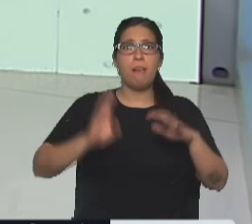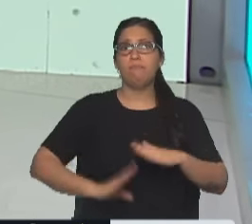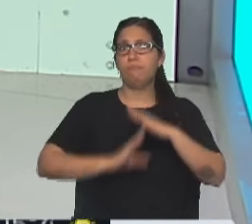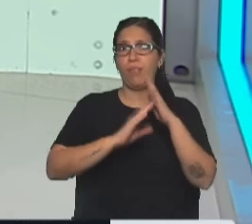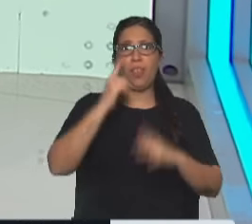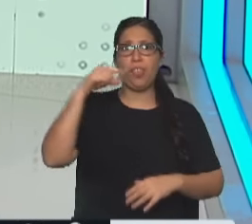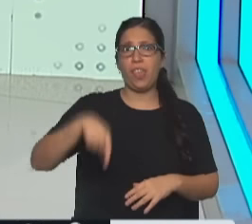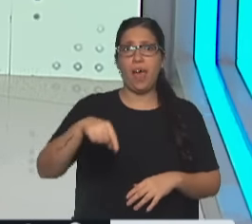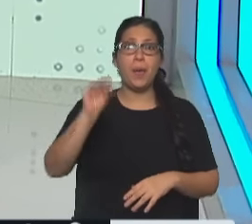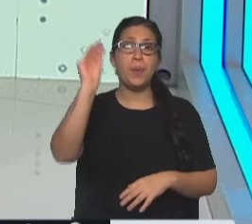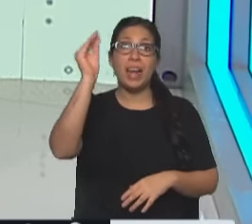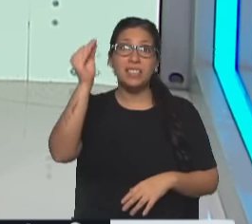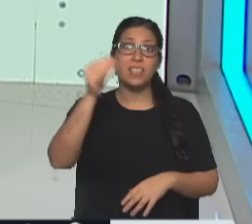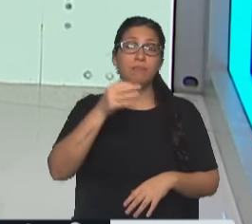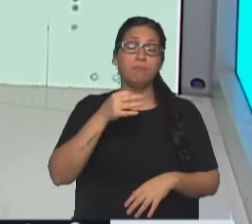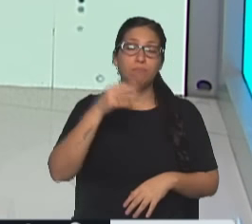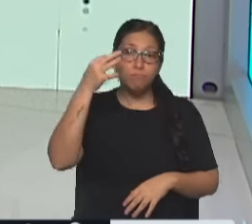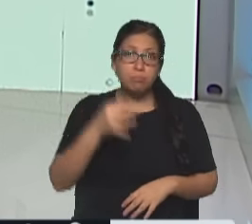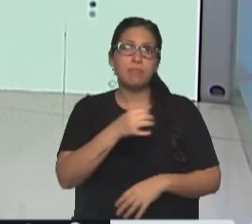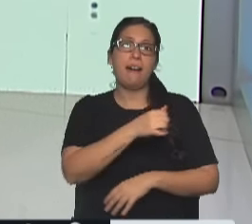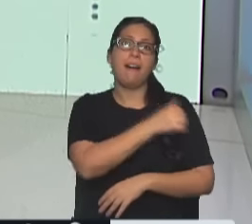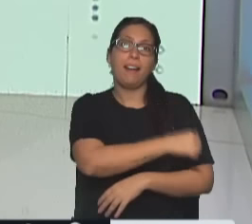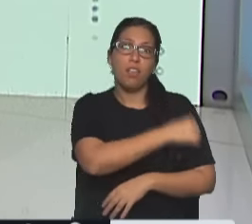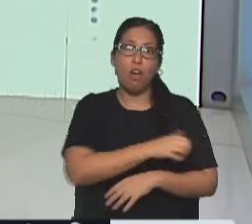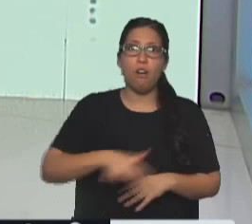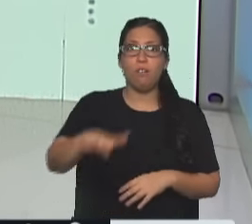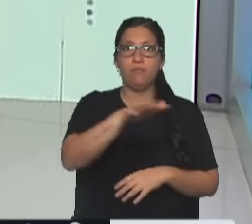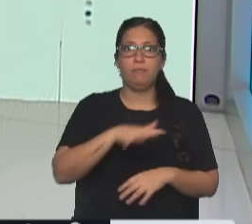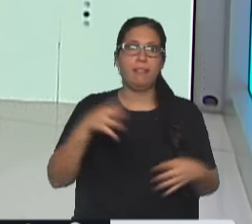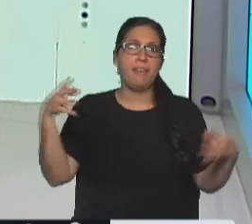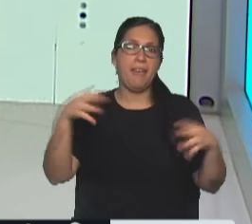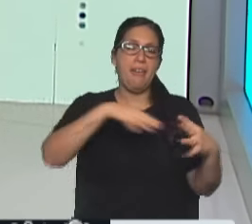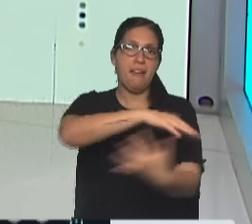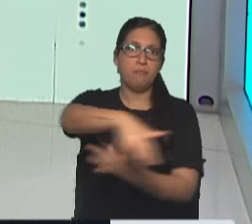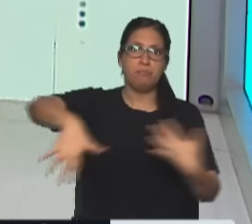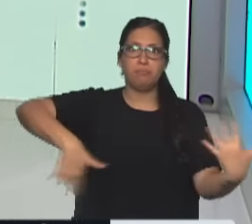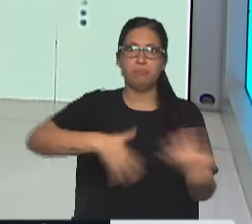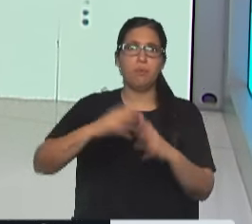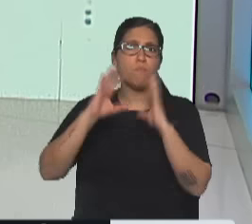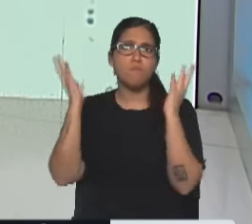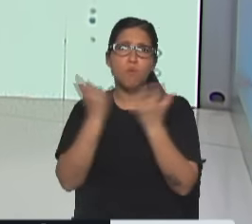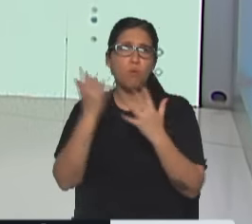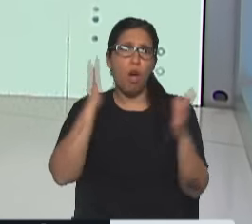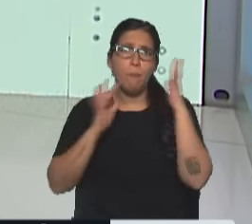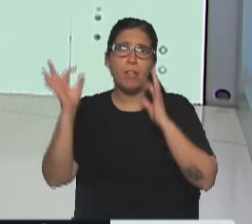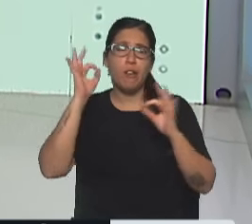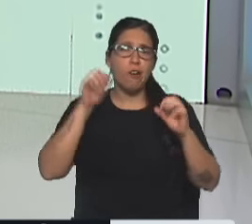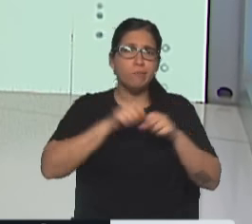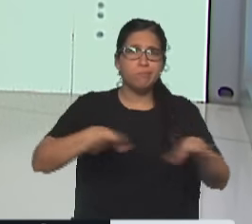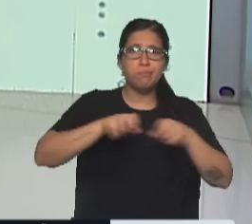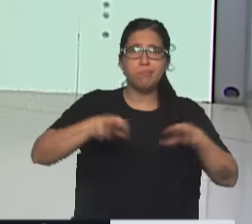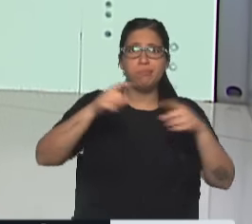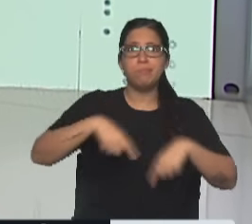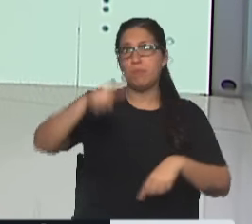edición. Brasil, Río de Janeiro en guerra. Continúan las repercusiones internacionales luego del importante